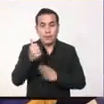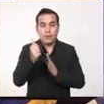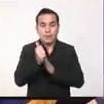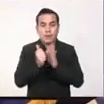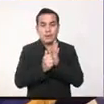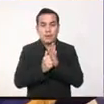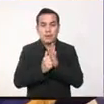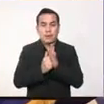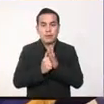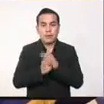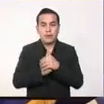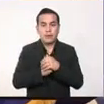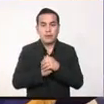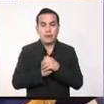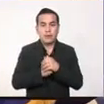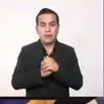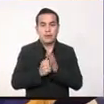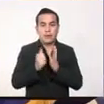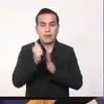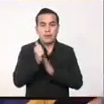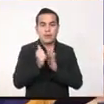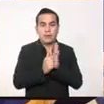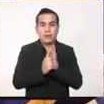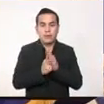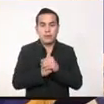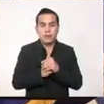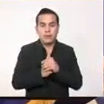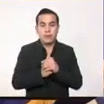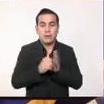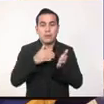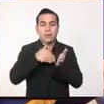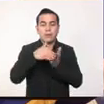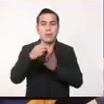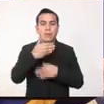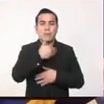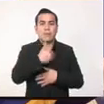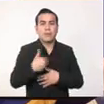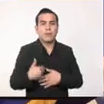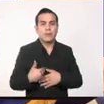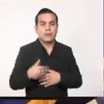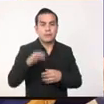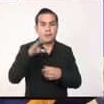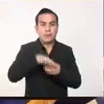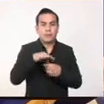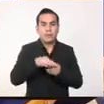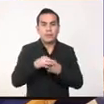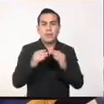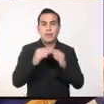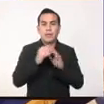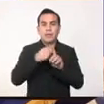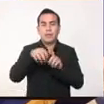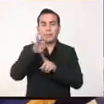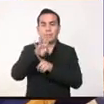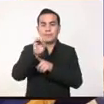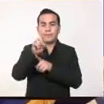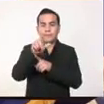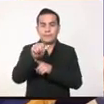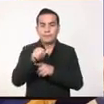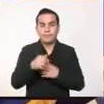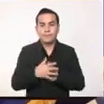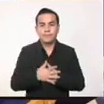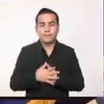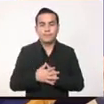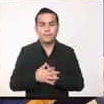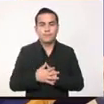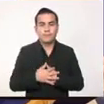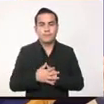artículo, el artículo para la institución del presidente y de todas las elecciones, incluyendo los magistrados, hay otro artículo, el de incapacidad